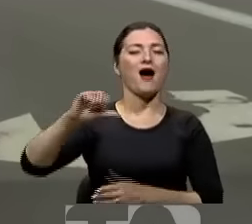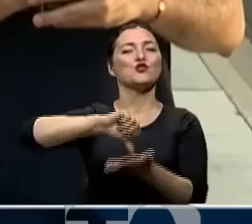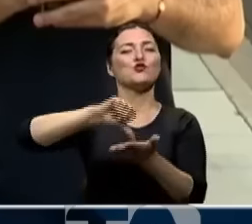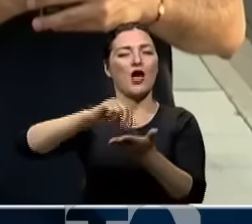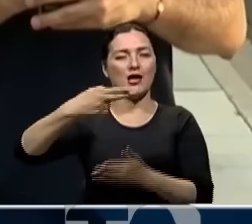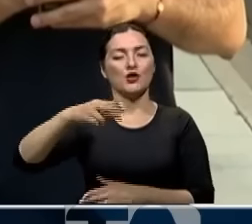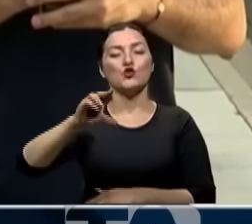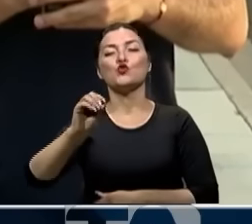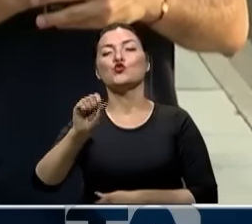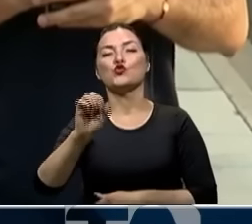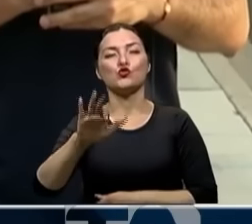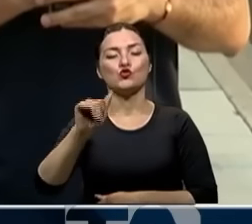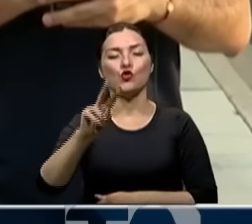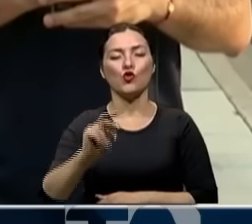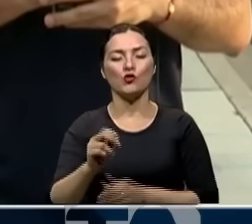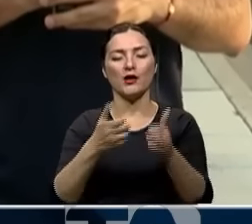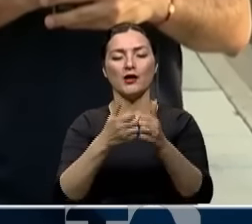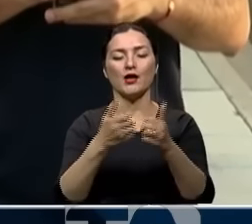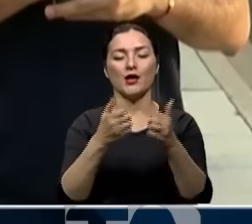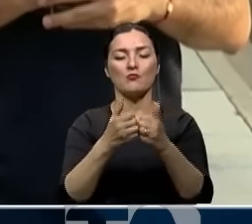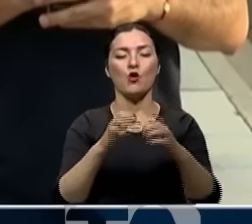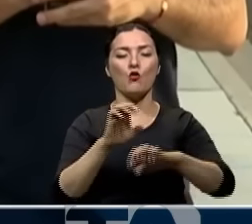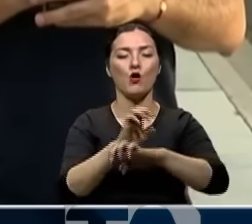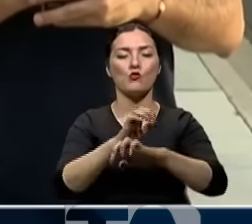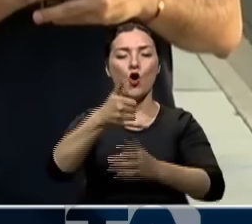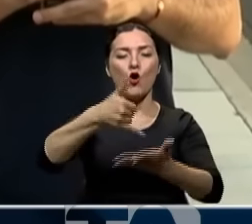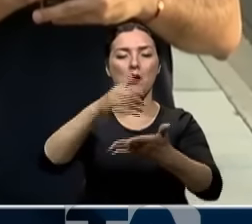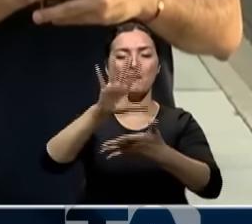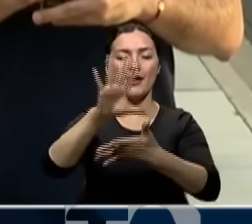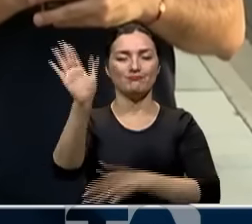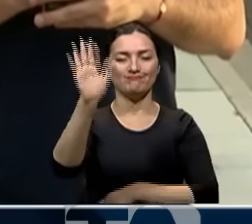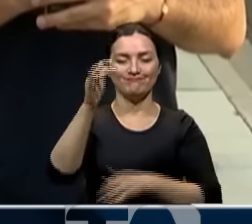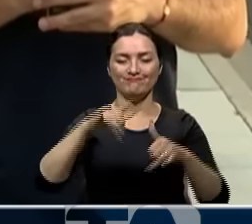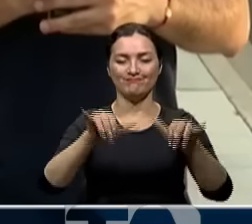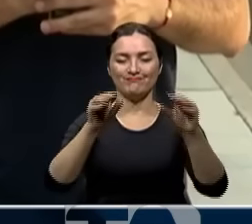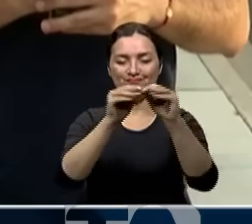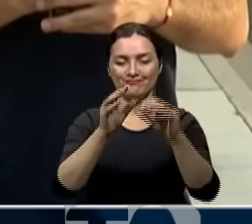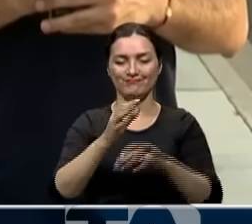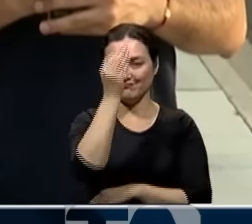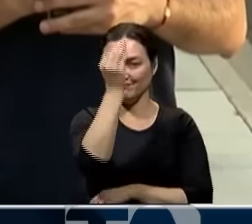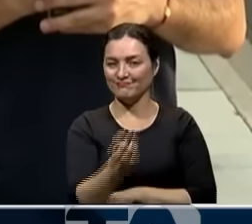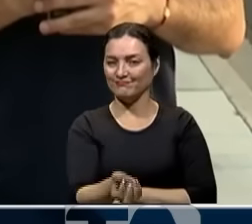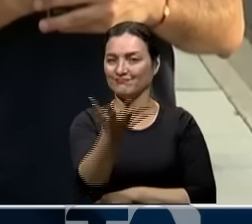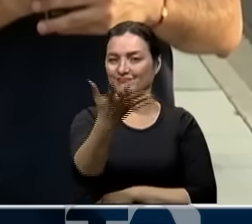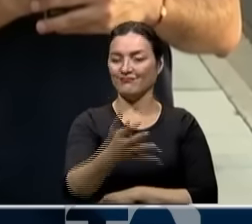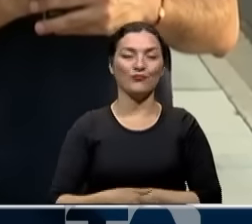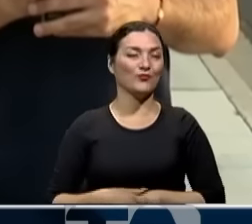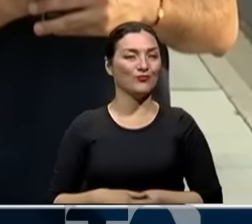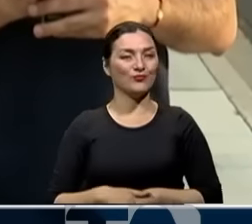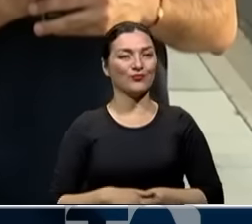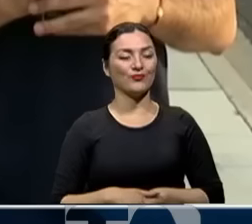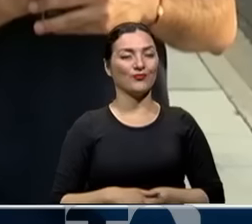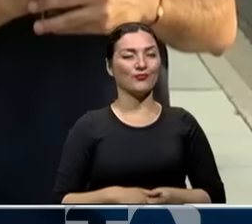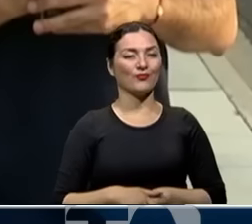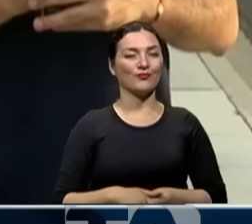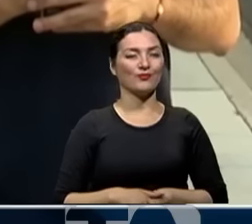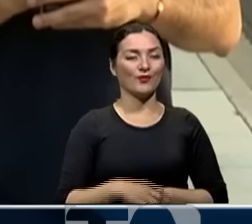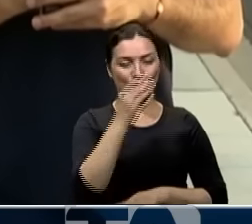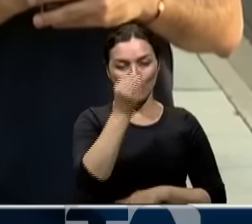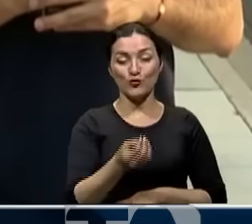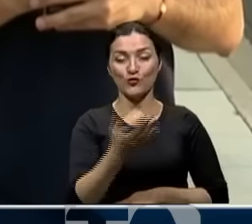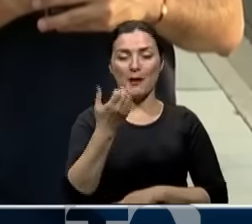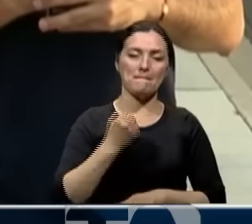entonces junto a la tricolor en esta Copa América. Con eso por ahora yo me despido. Ustedes siguen con más. Buenos días. Buenos días, Hugo. Gracias y